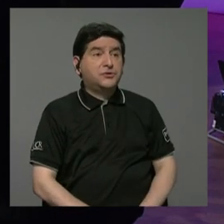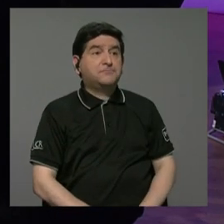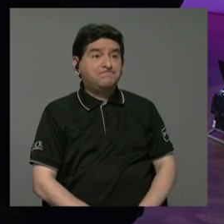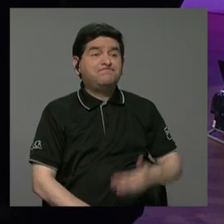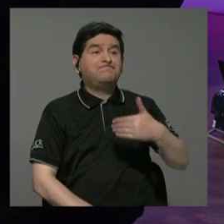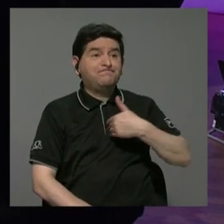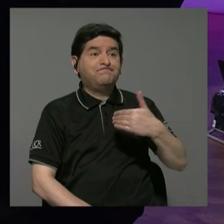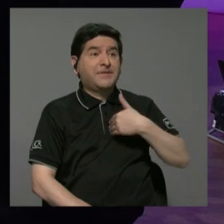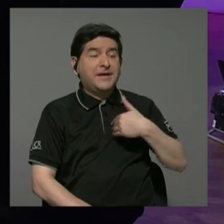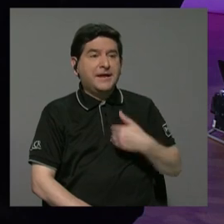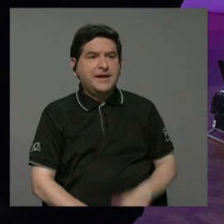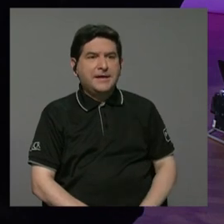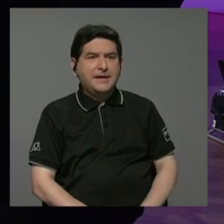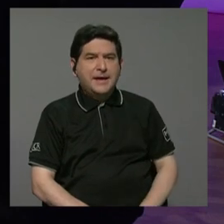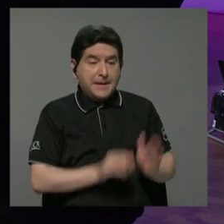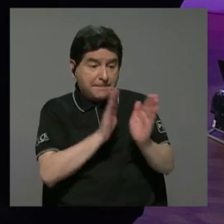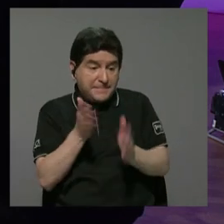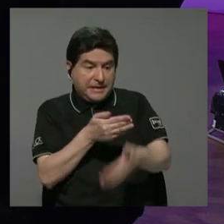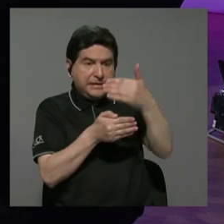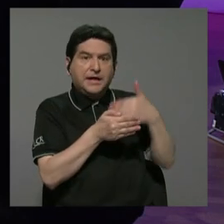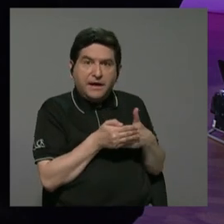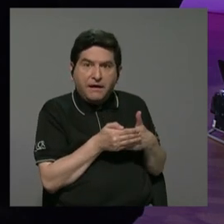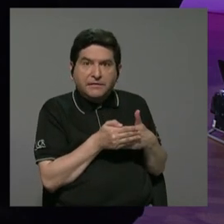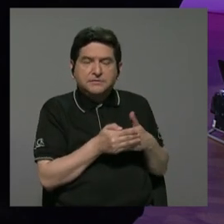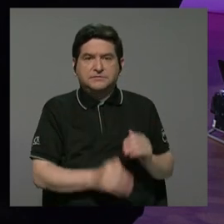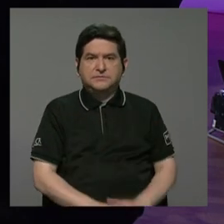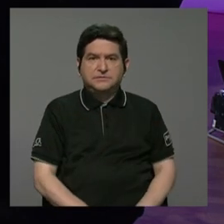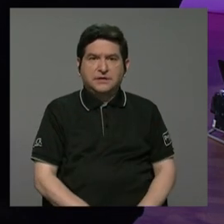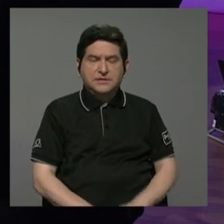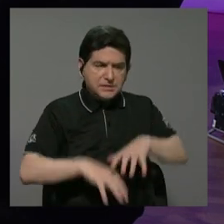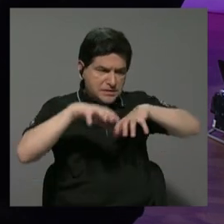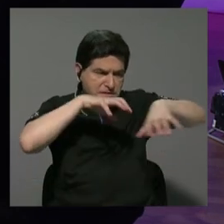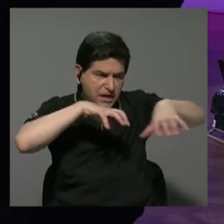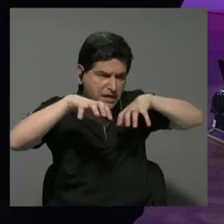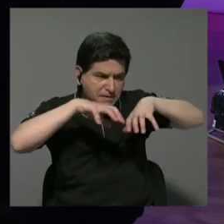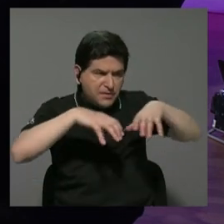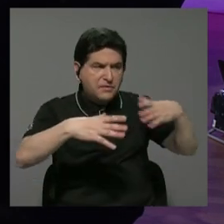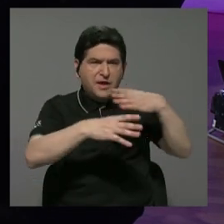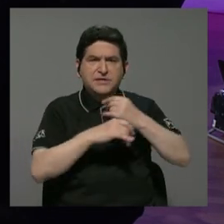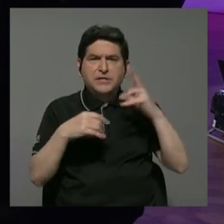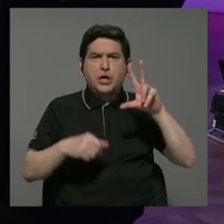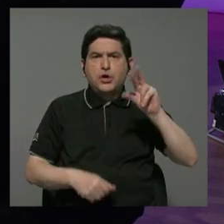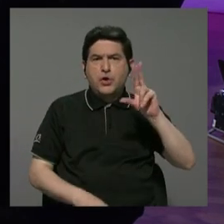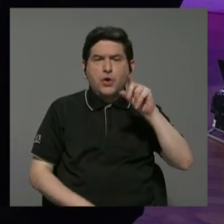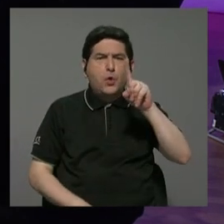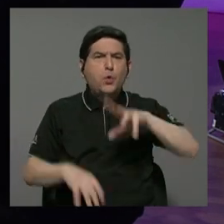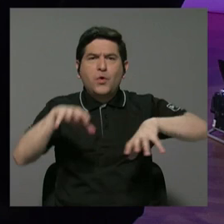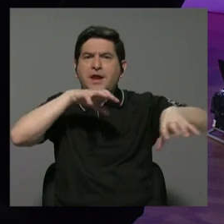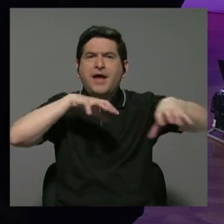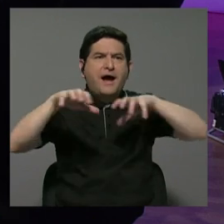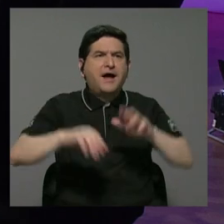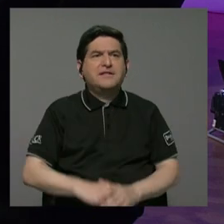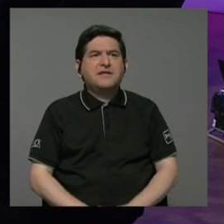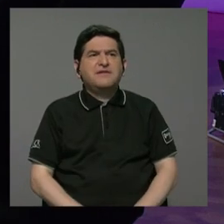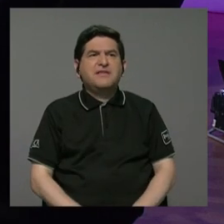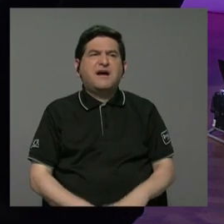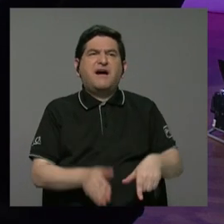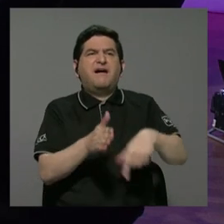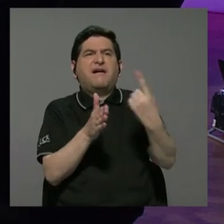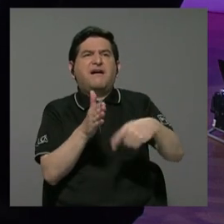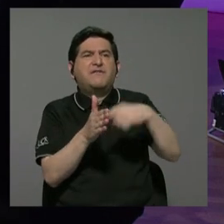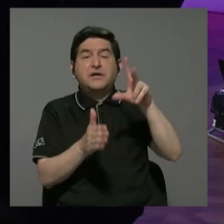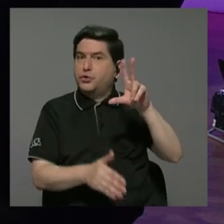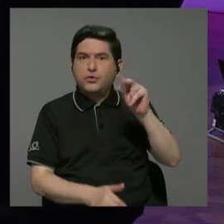a tener que anticiparnos, a tener que hacer de la movilización ya no una actividad como esporádica, sino